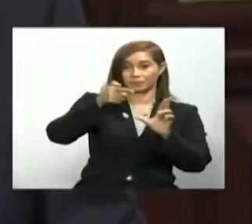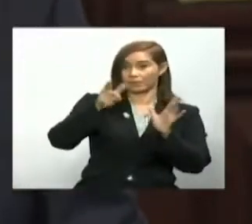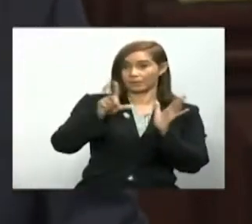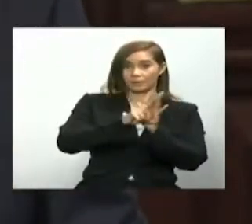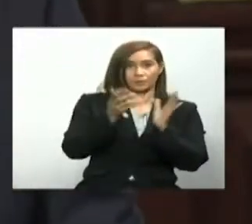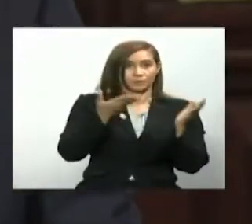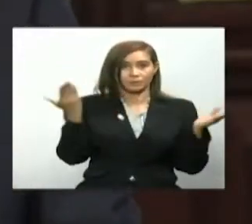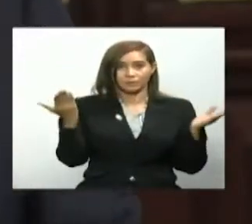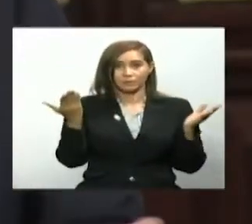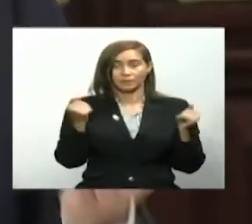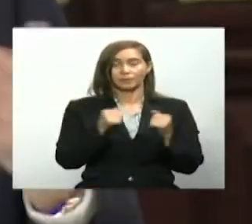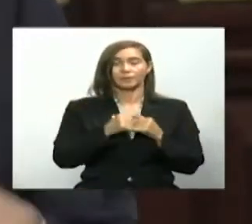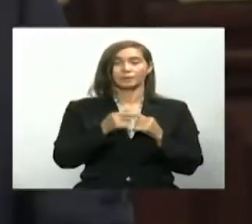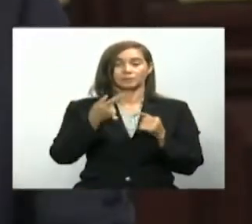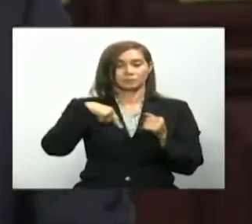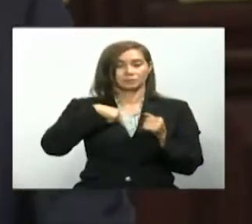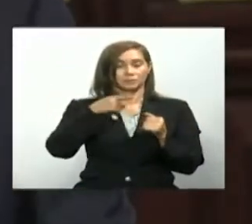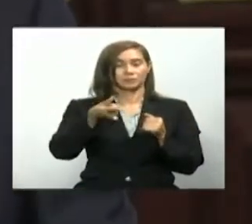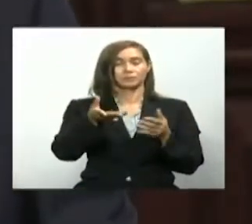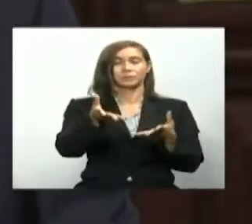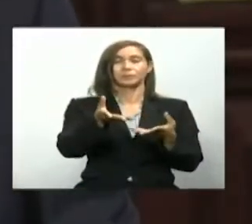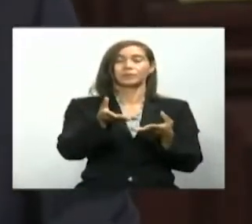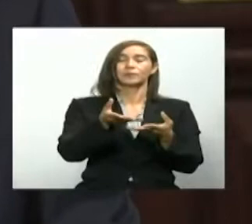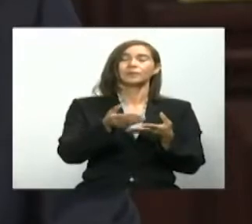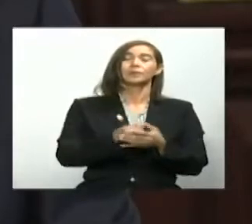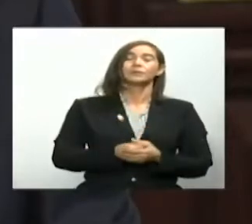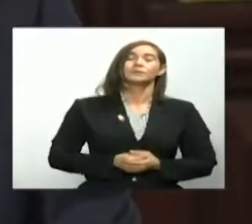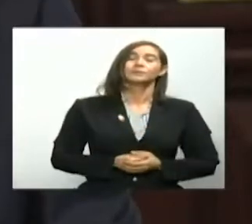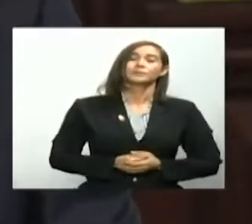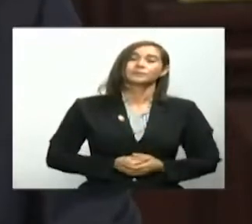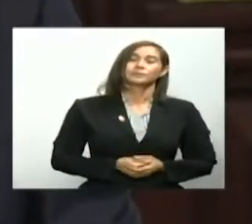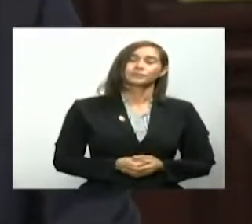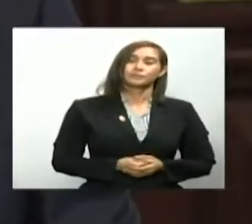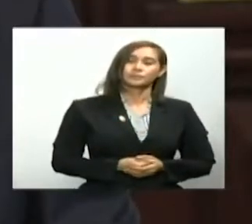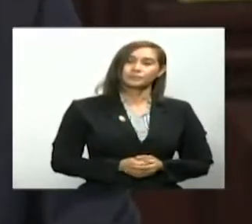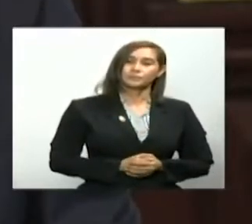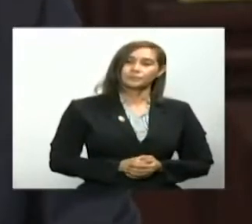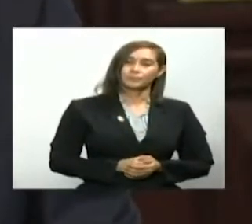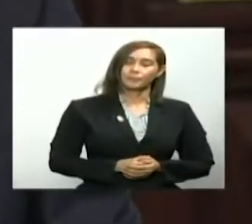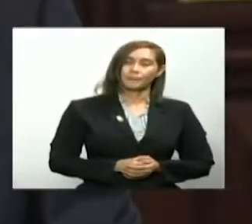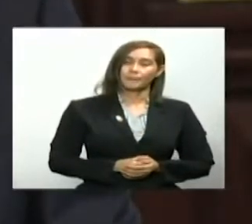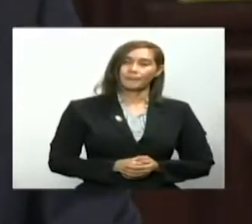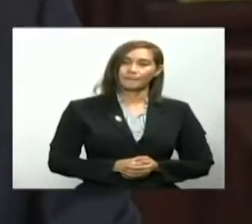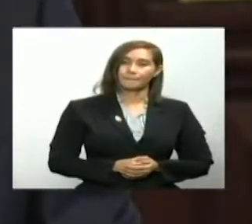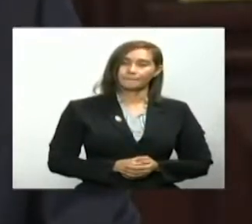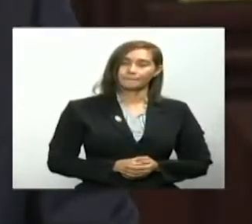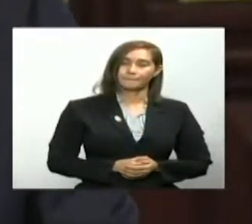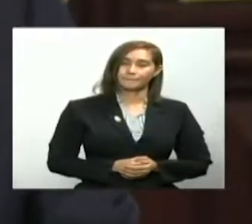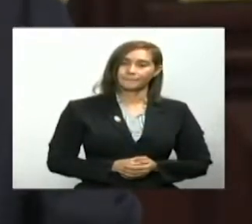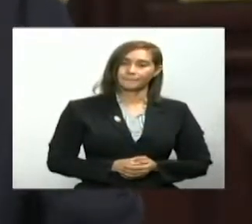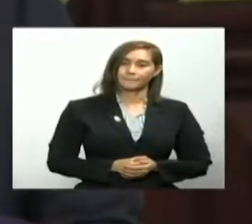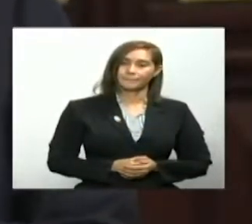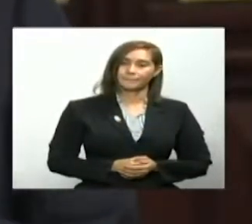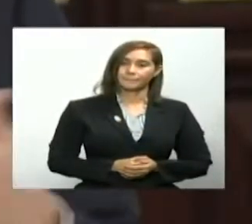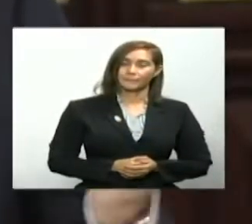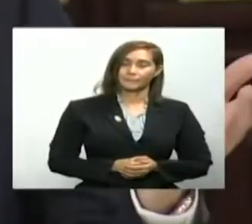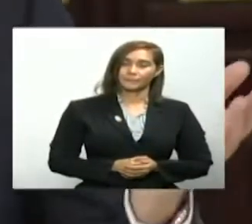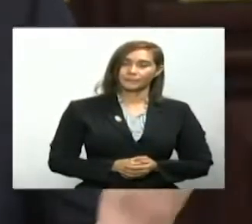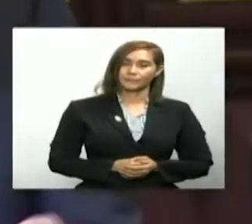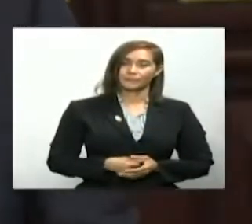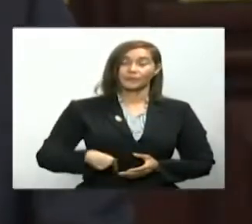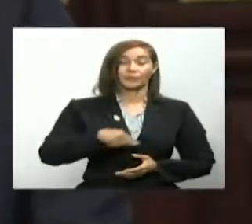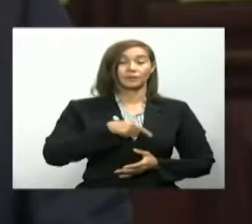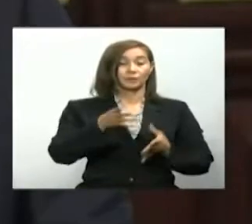comunitario sindical religioso y empresarial con los que el ministerio de interior y policía abrirá canales de diálogo para su